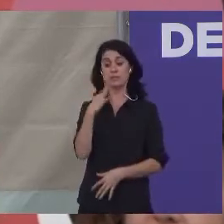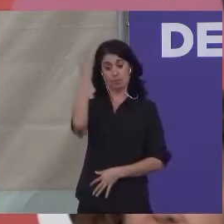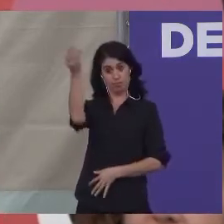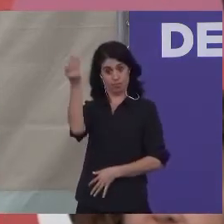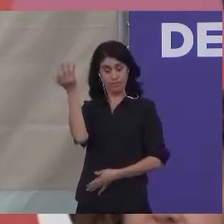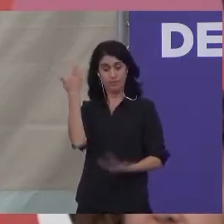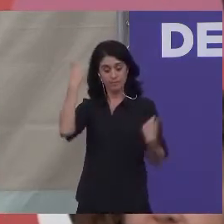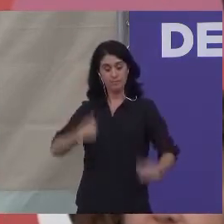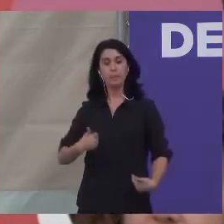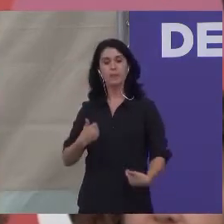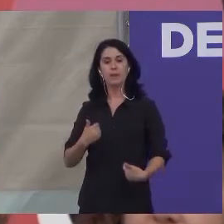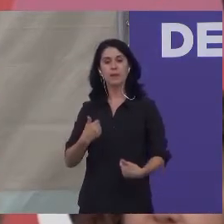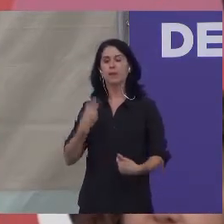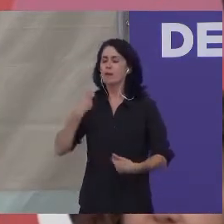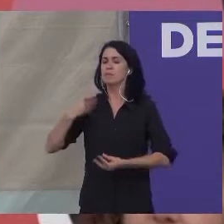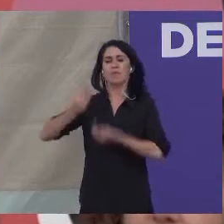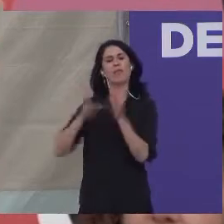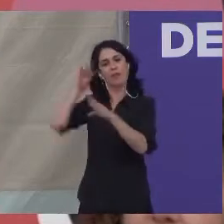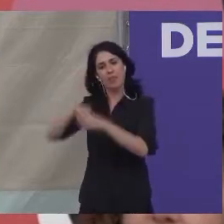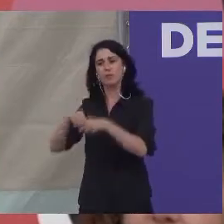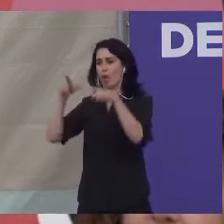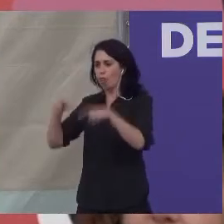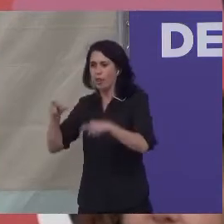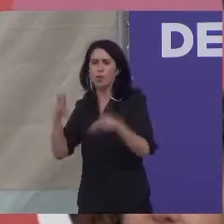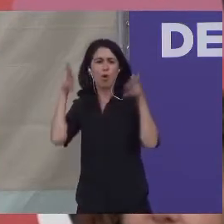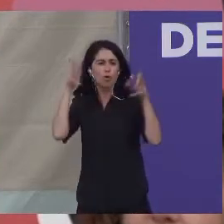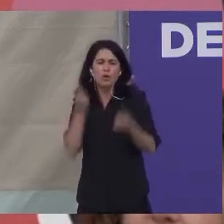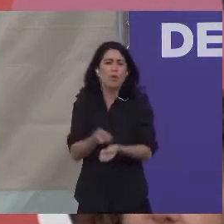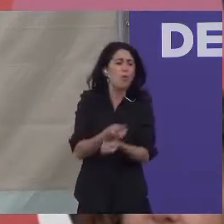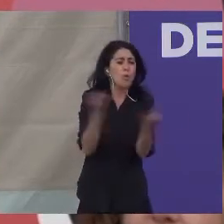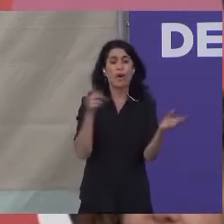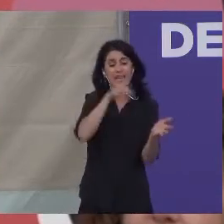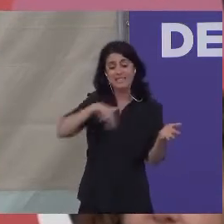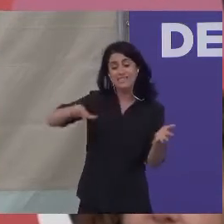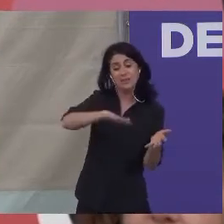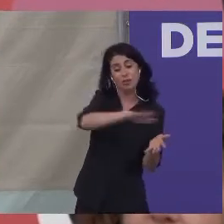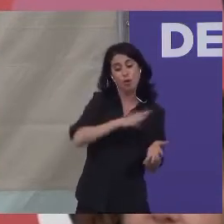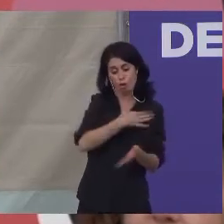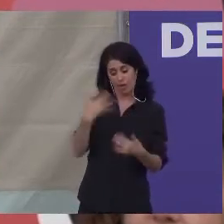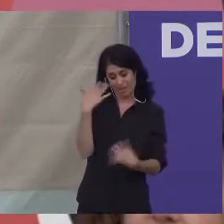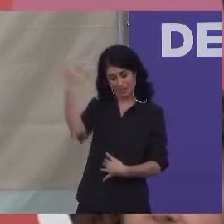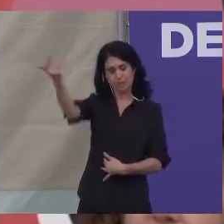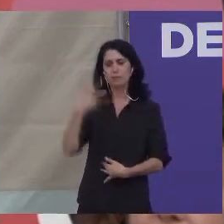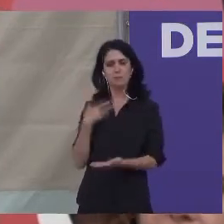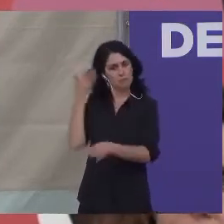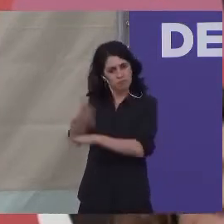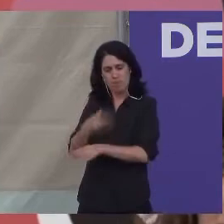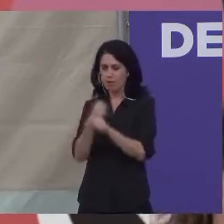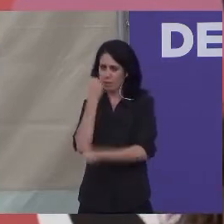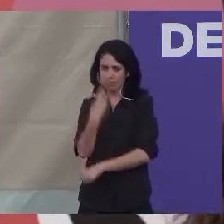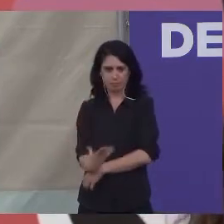votáis, en el círculo, en el consejo y en cualquier sitio donde me queráis encontrar. Soy Tania Pérez.